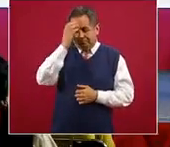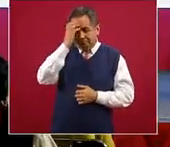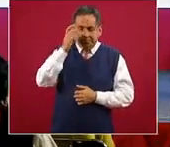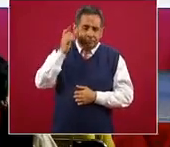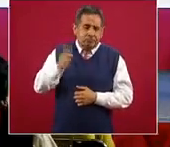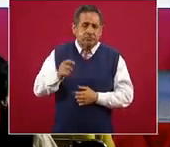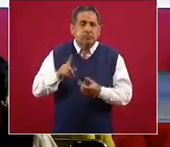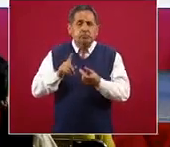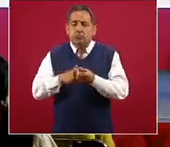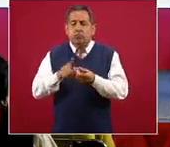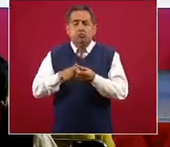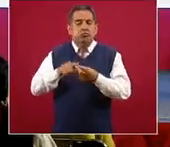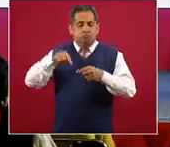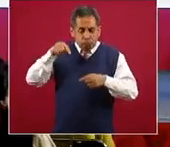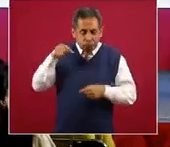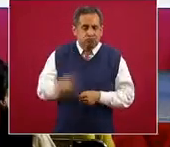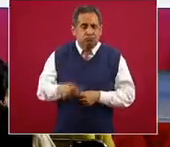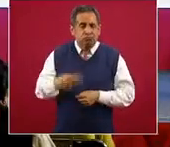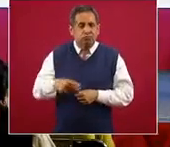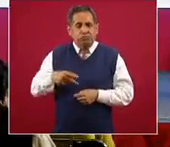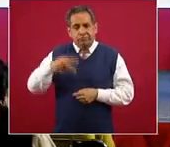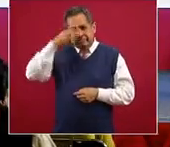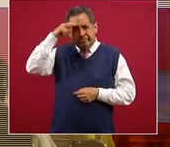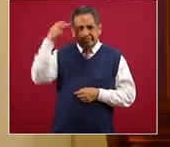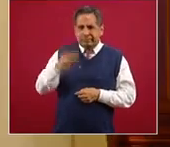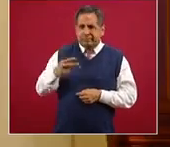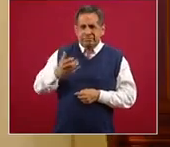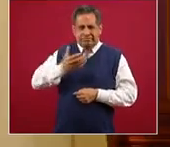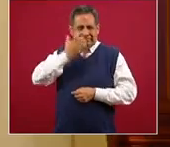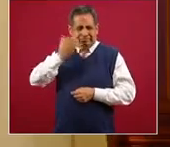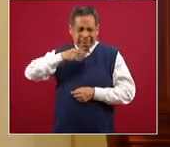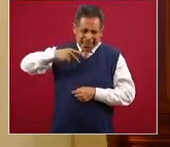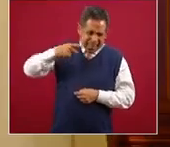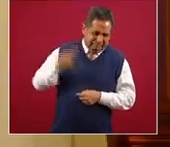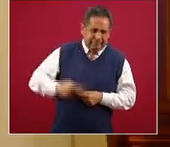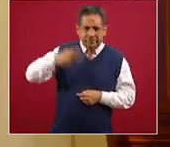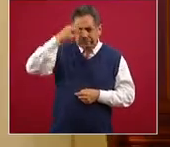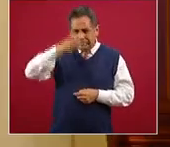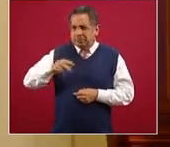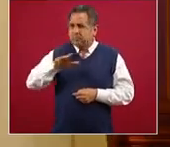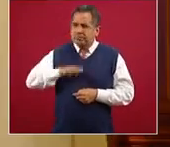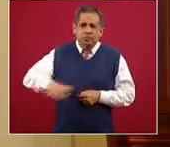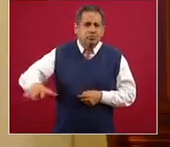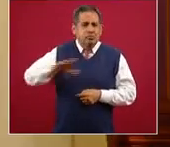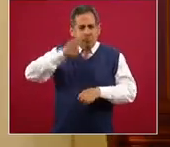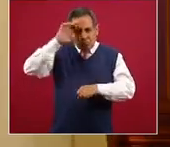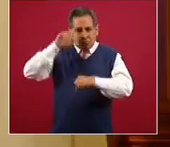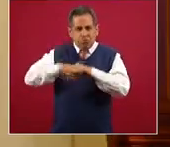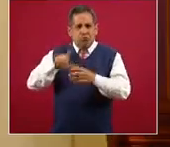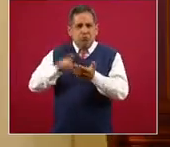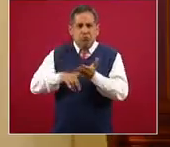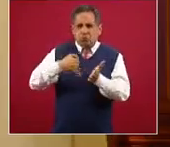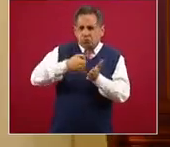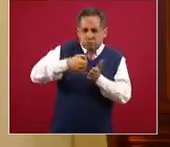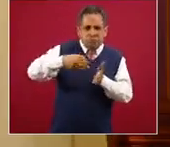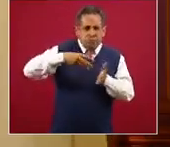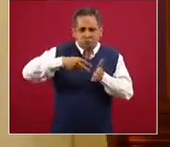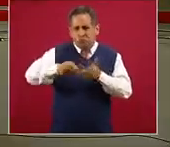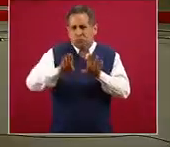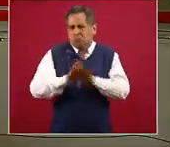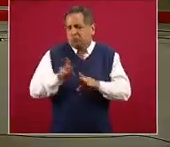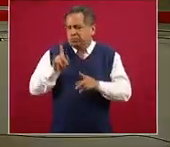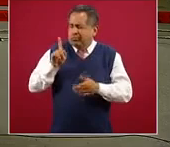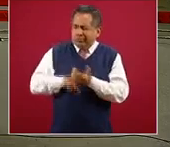de dónde venimos, qué es lo que somos como país, como pueblo, como culturas agrícolas y alimentarias.